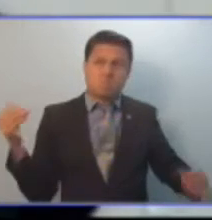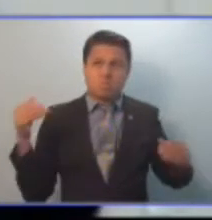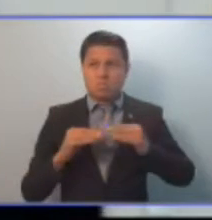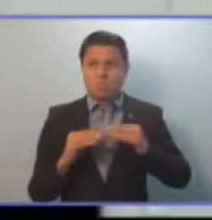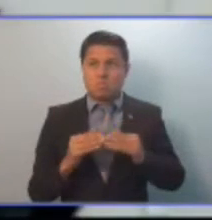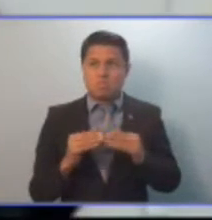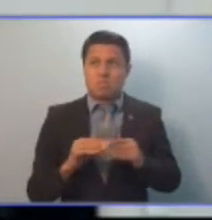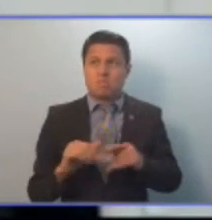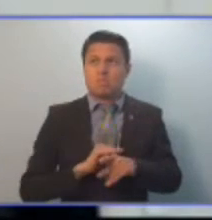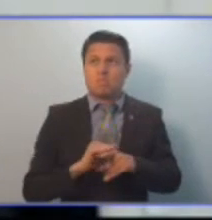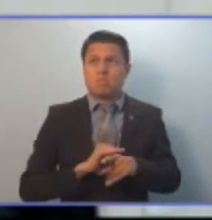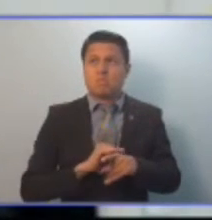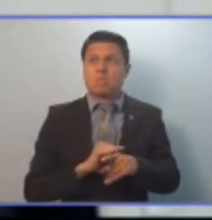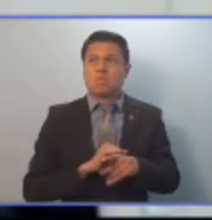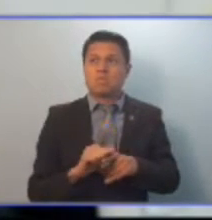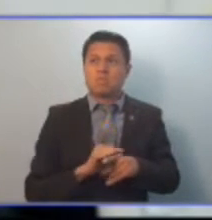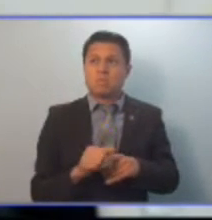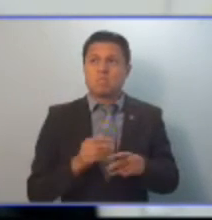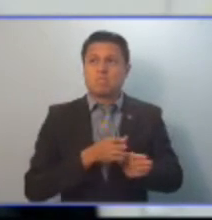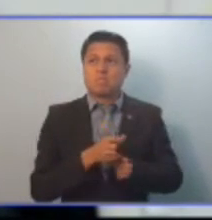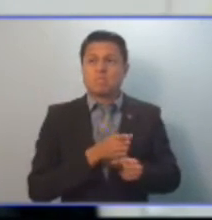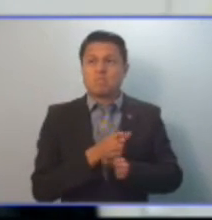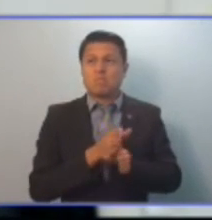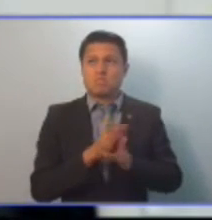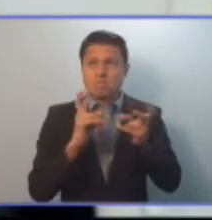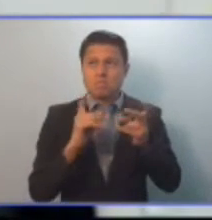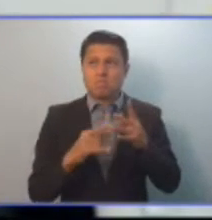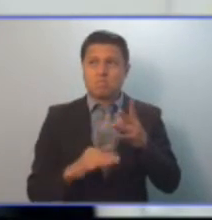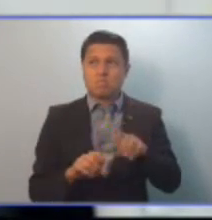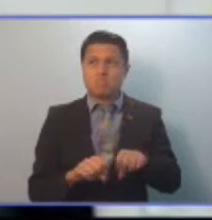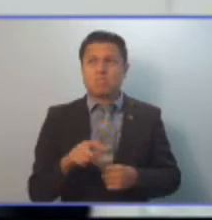ejercicio de la carrera en materia penal.